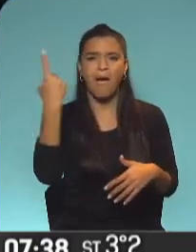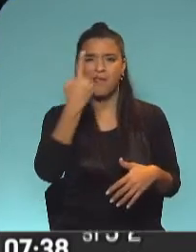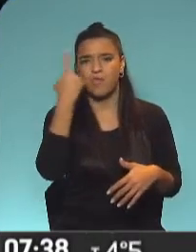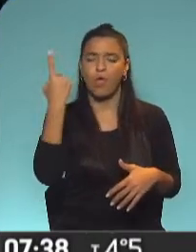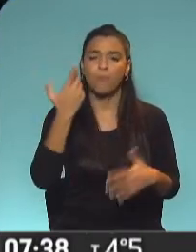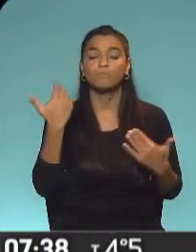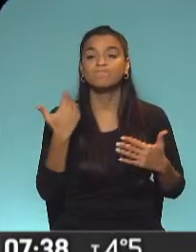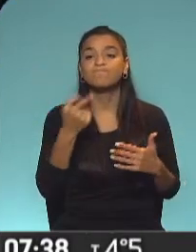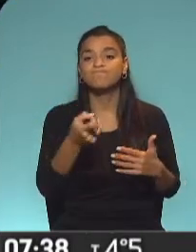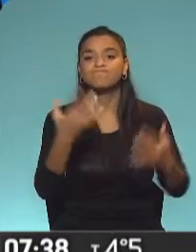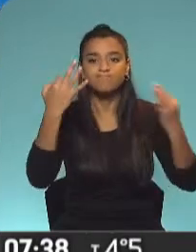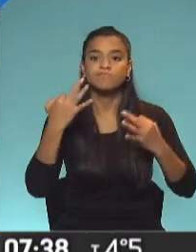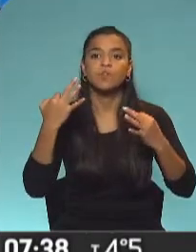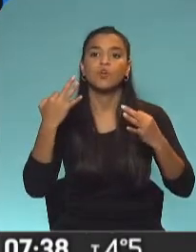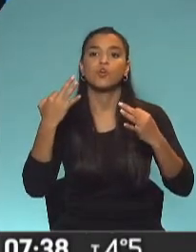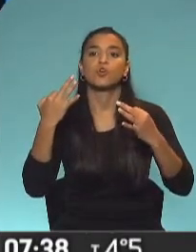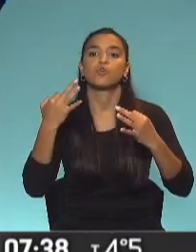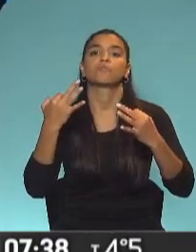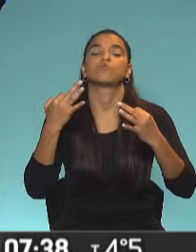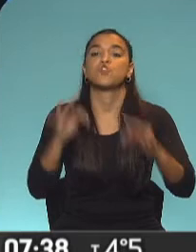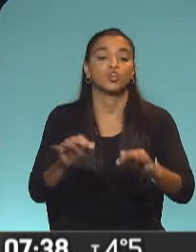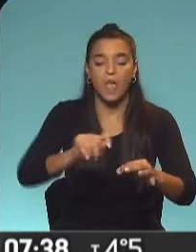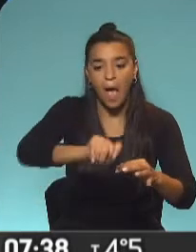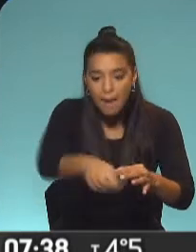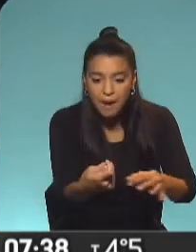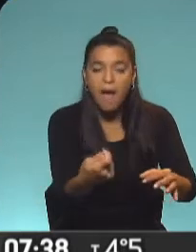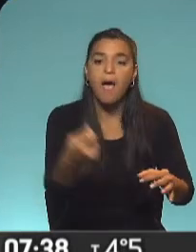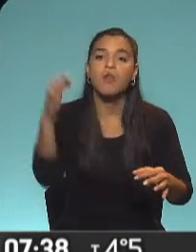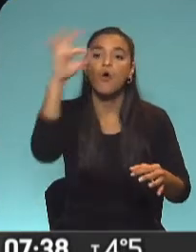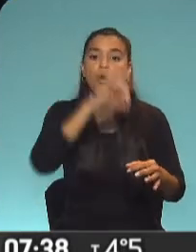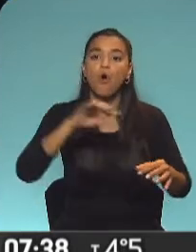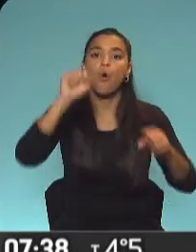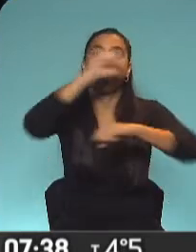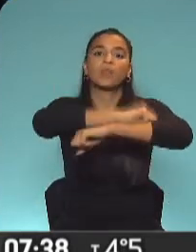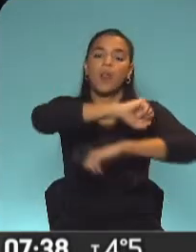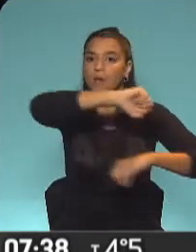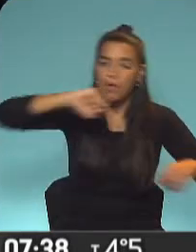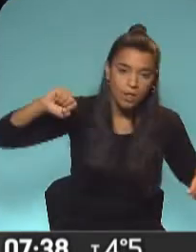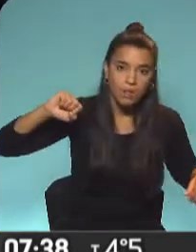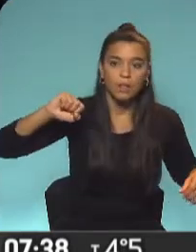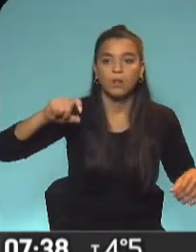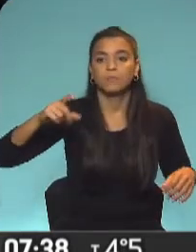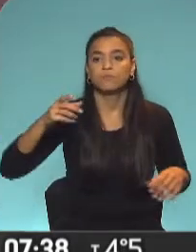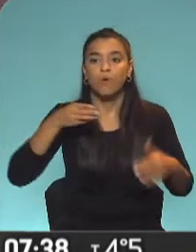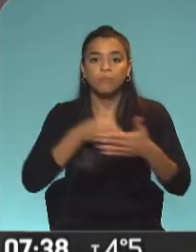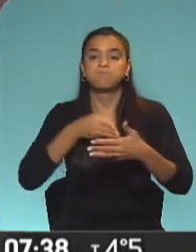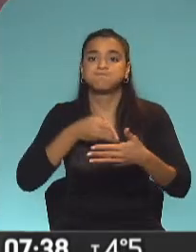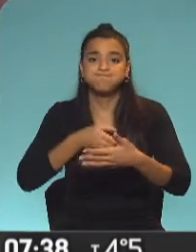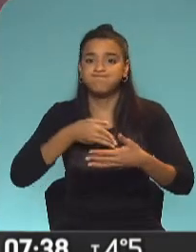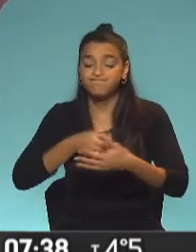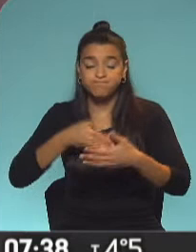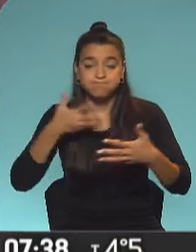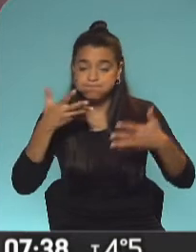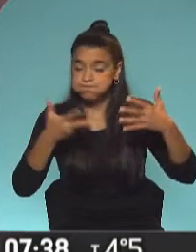veces no permite llegar o a apagar el brasero o a abrir la ventana. Sí, bloquea la reacción de uno, ¿verdad? Totalmente, uno